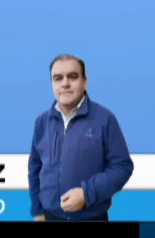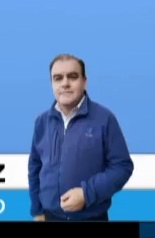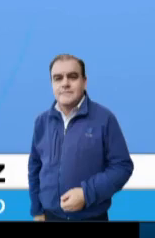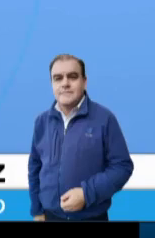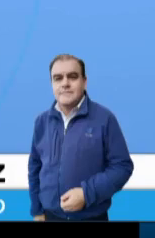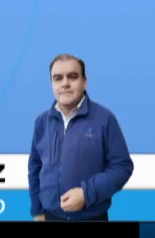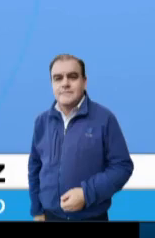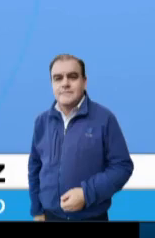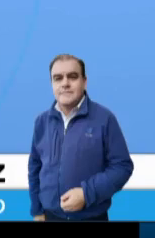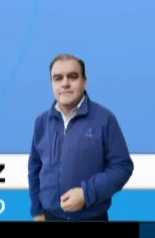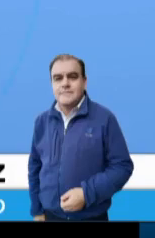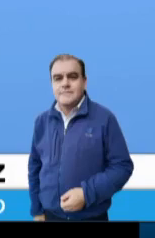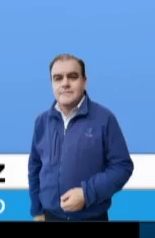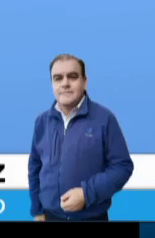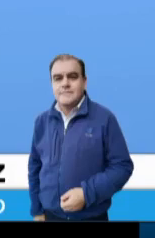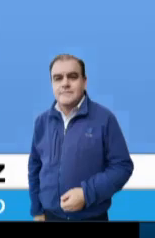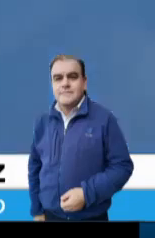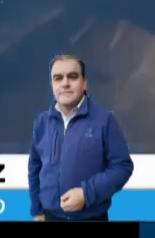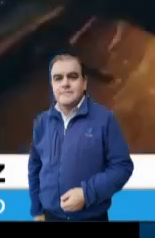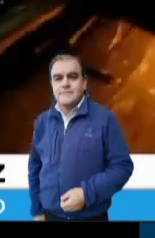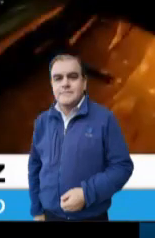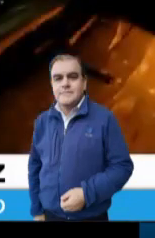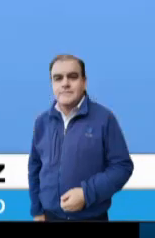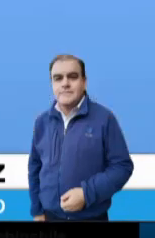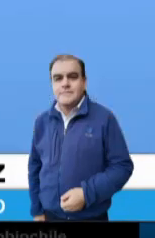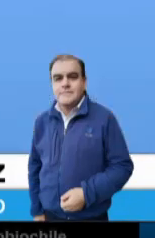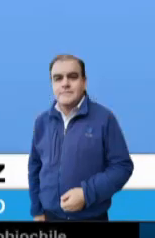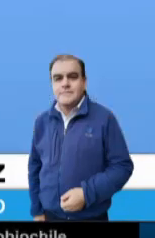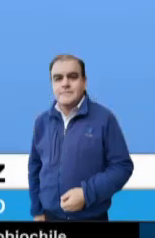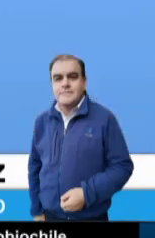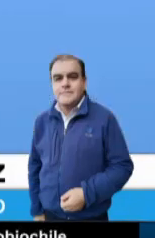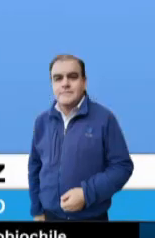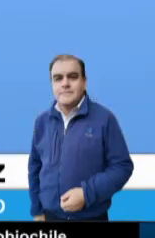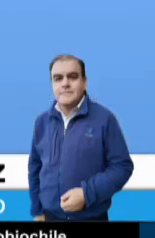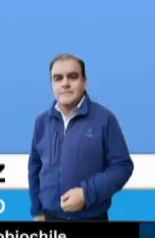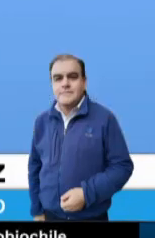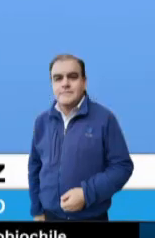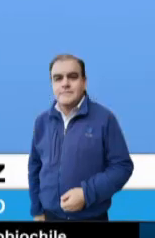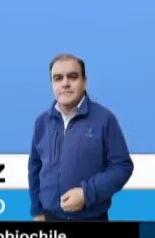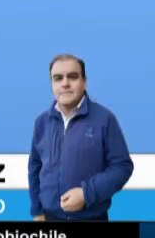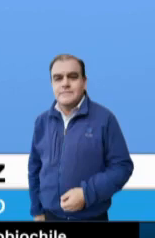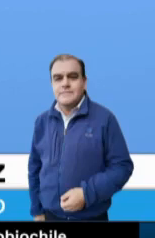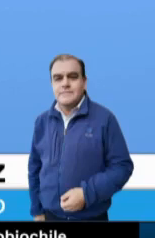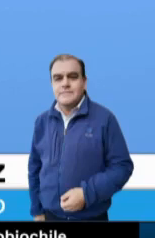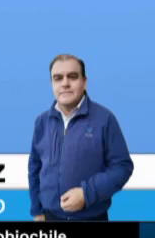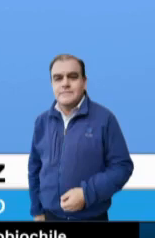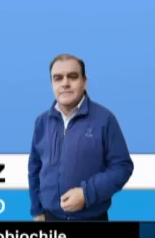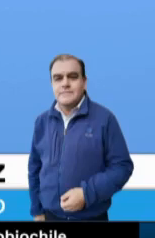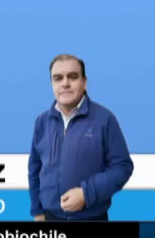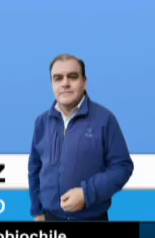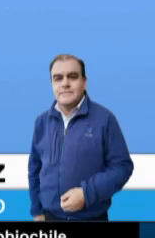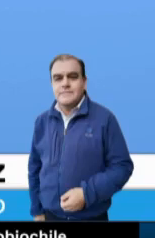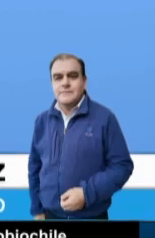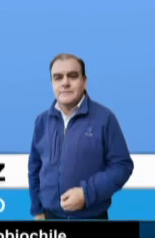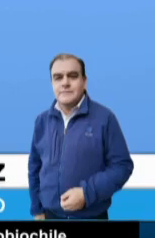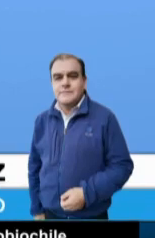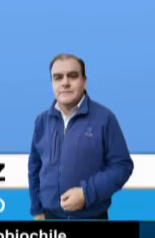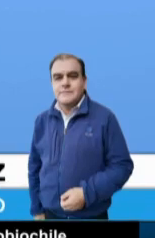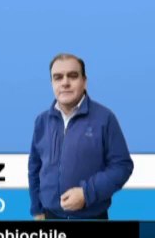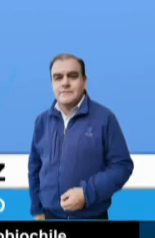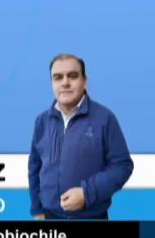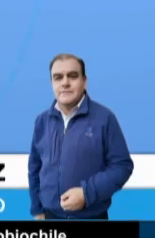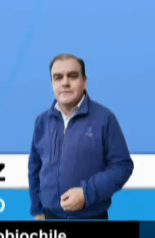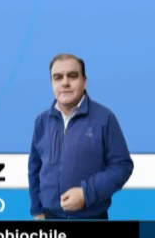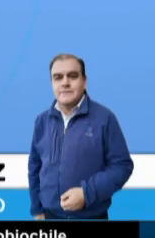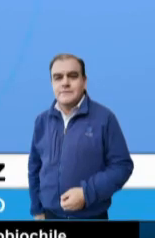sector Puente Santa Elena, nuestros auditores se dieron cuenta de que había barricadas con árboles que estaban volteados sobre la